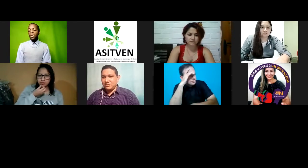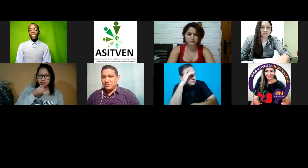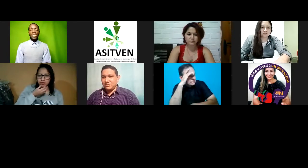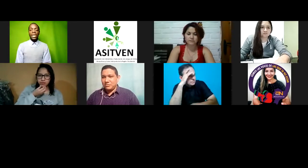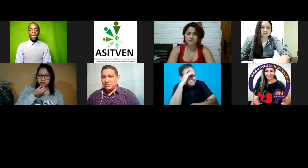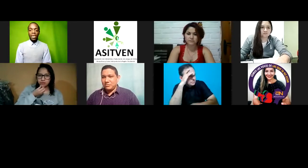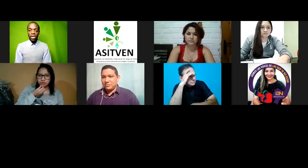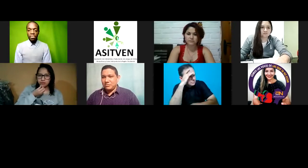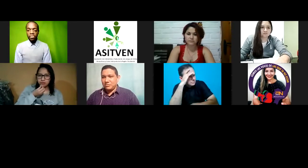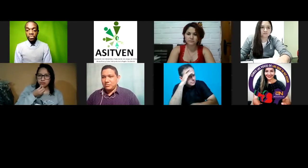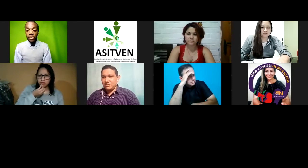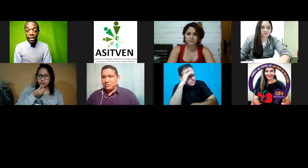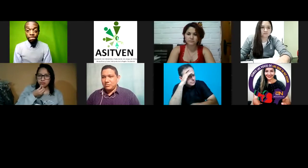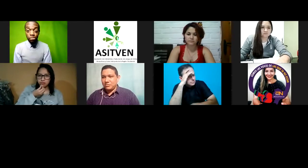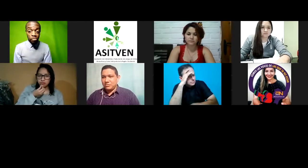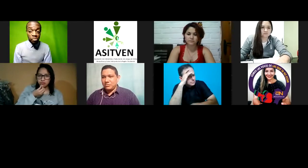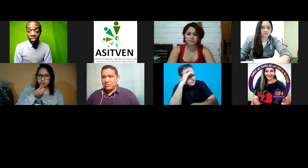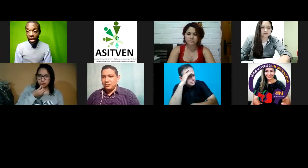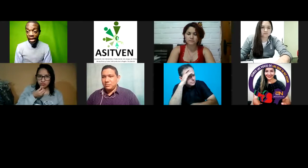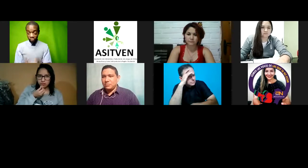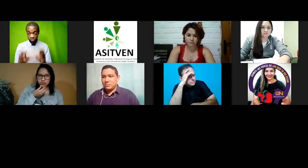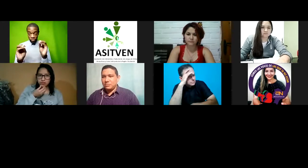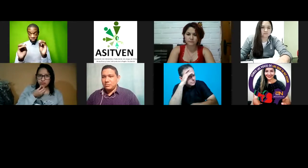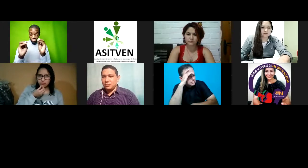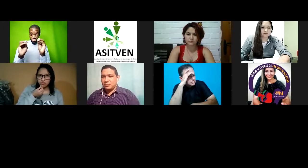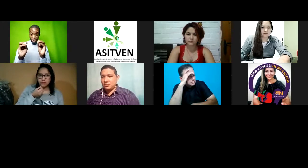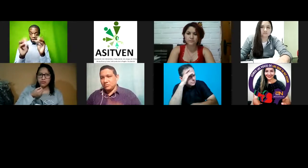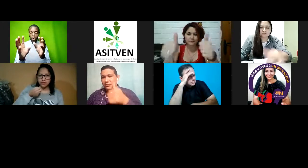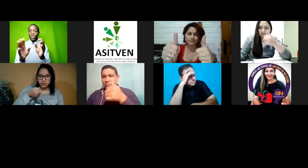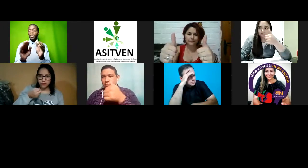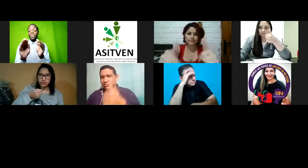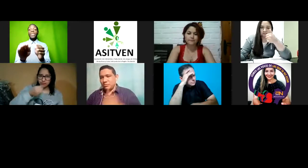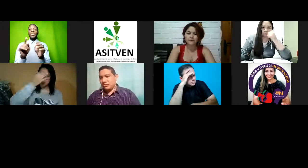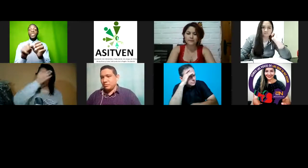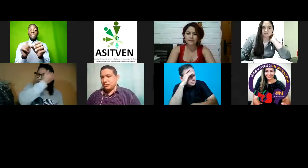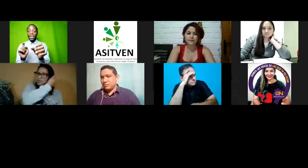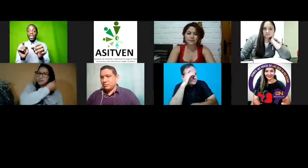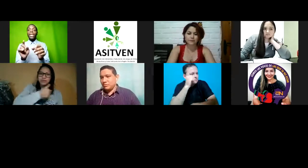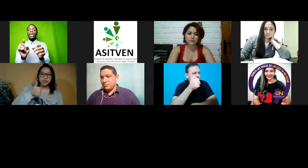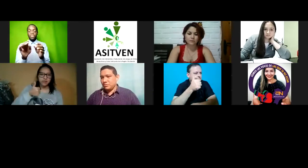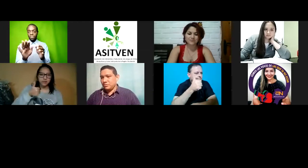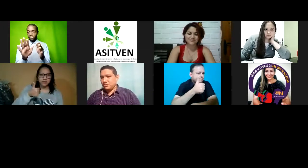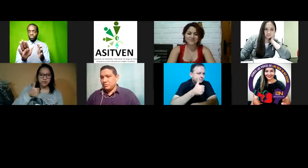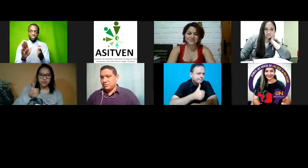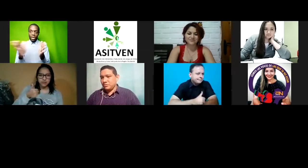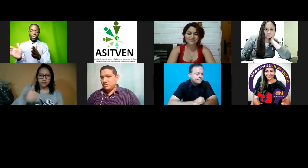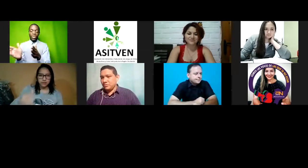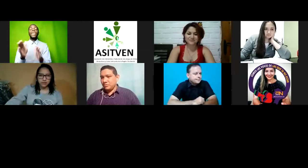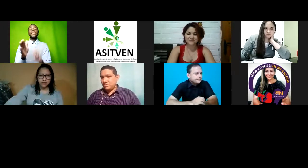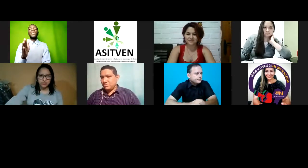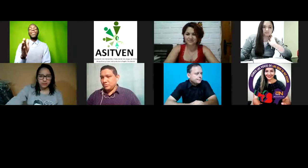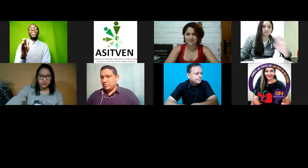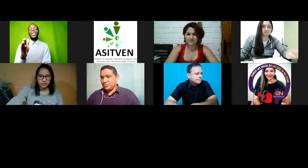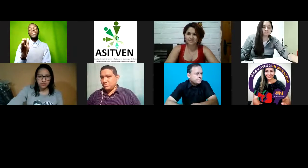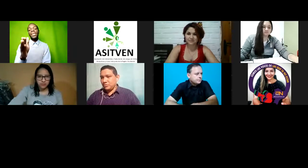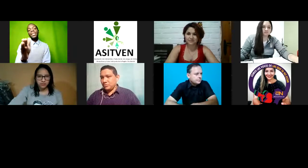en lengua de señas internacional. ¿Sí? ¿Vale? Entonces los dejo con eso. Entonces me retiro ahorita porque, bueno, tengo que